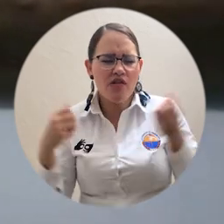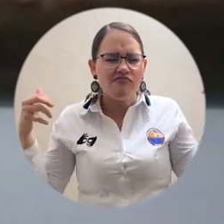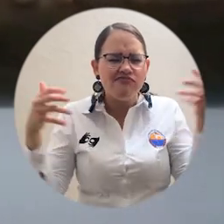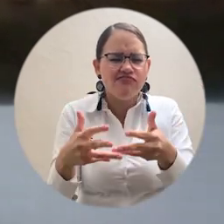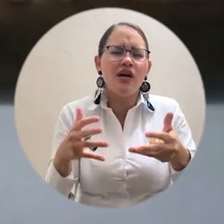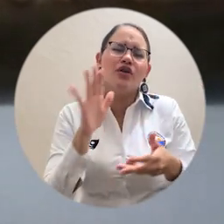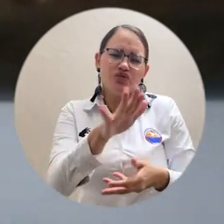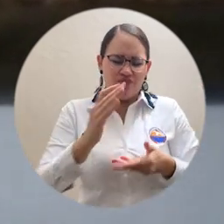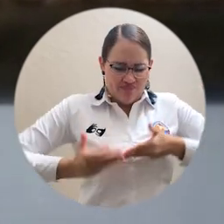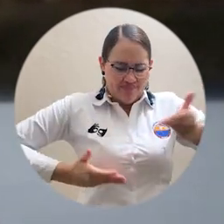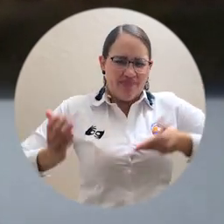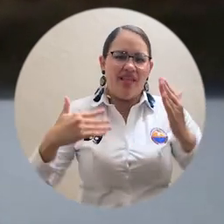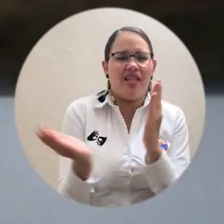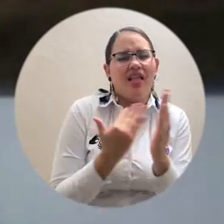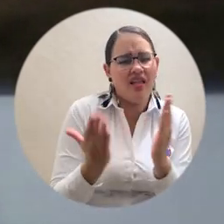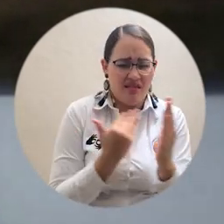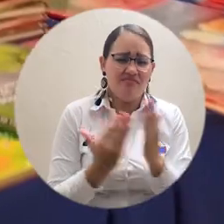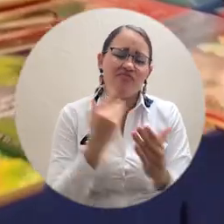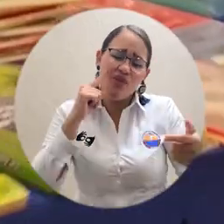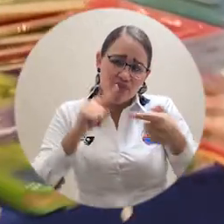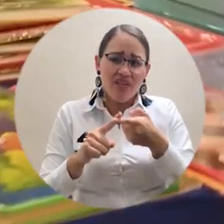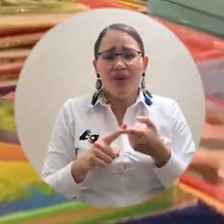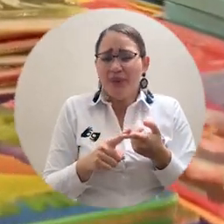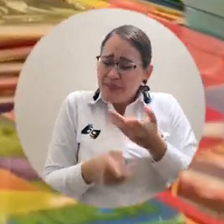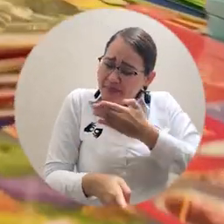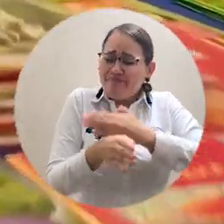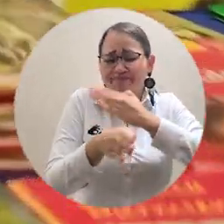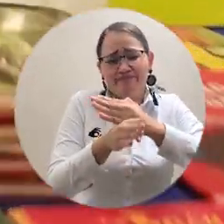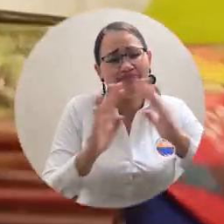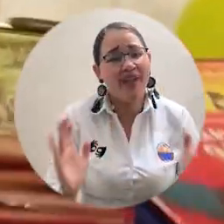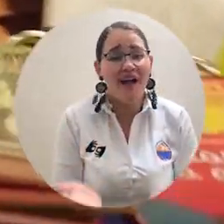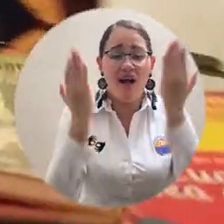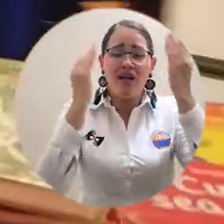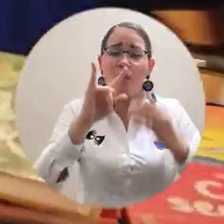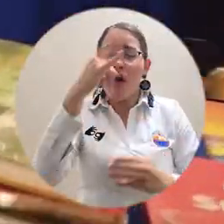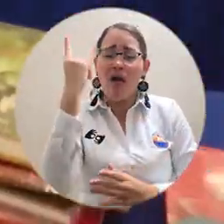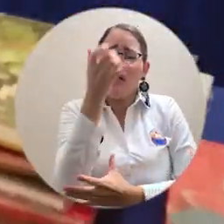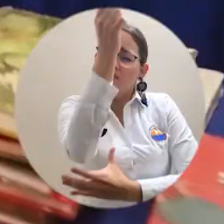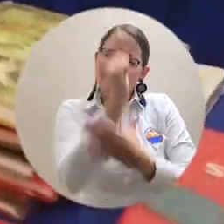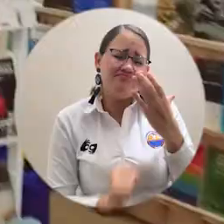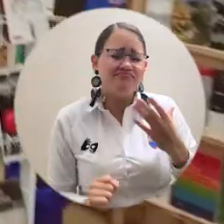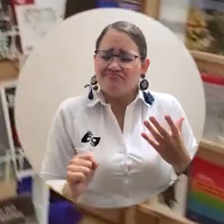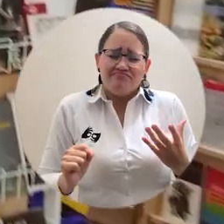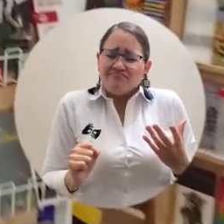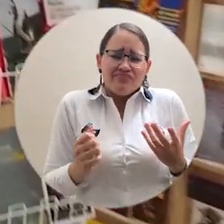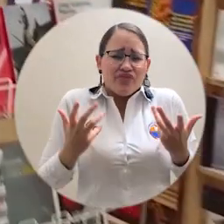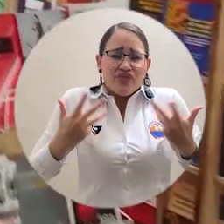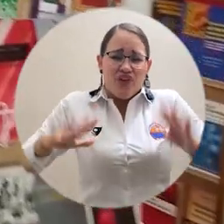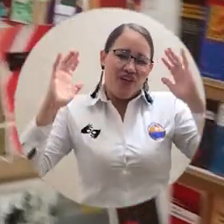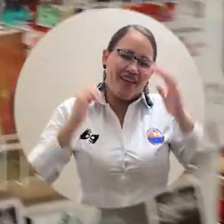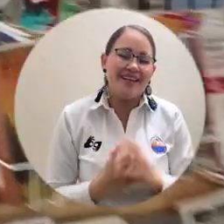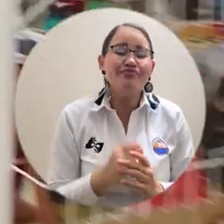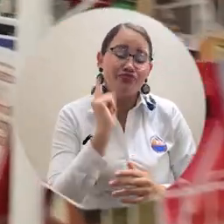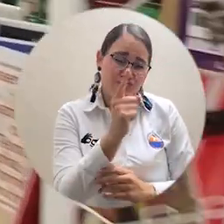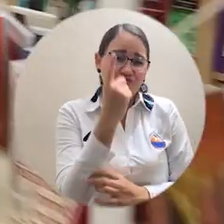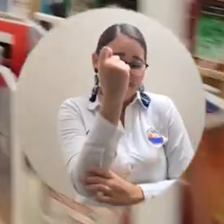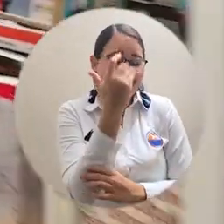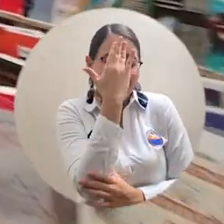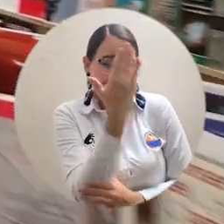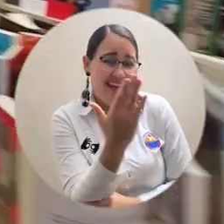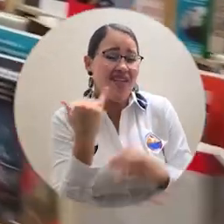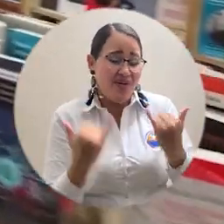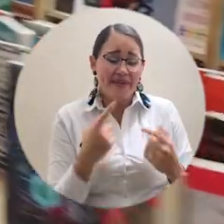de arena que necesitan, digamos, los libreros y poder mantener, digamos, la estructura comercial y, por supuesto, salir de la